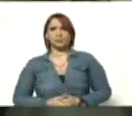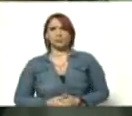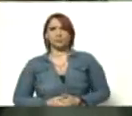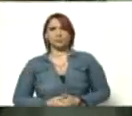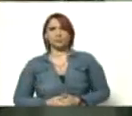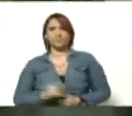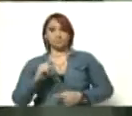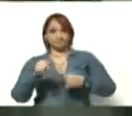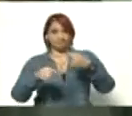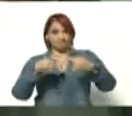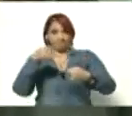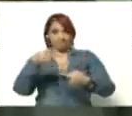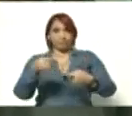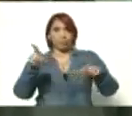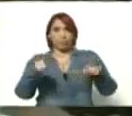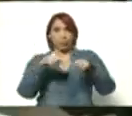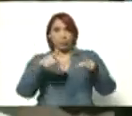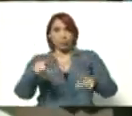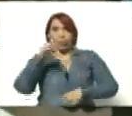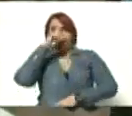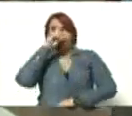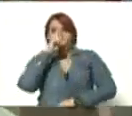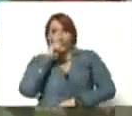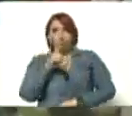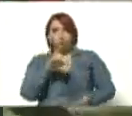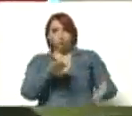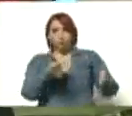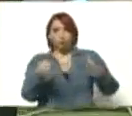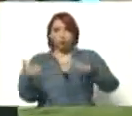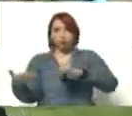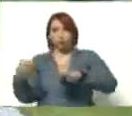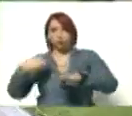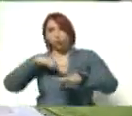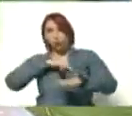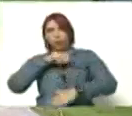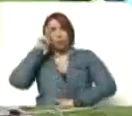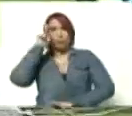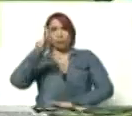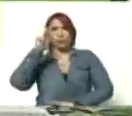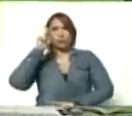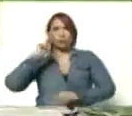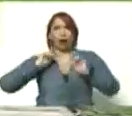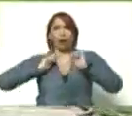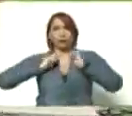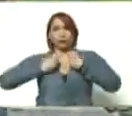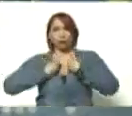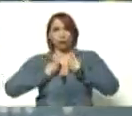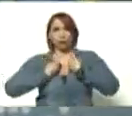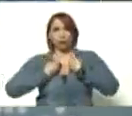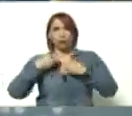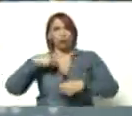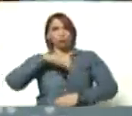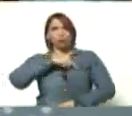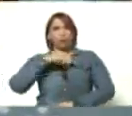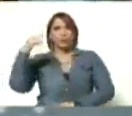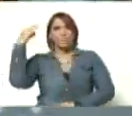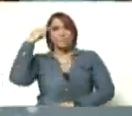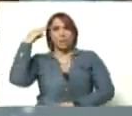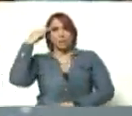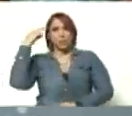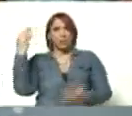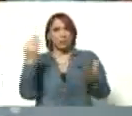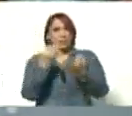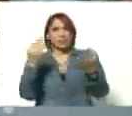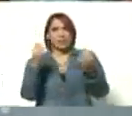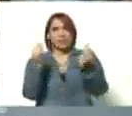Mañana se cumple un año de la siembra de nuestro profesor Aristóbulo Isturiz. Nuestra memoria siempre con